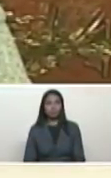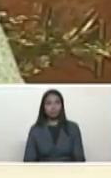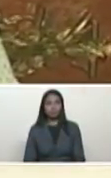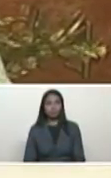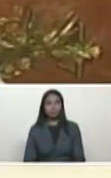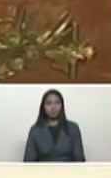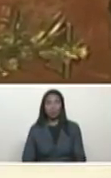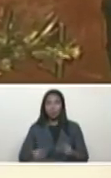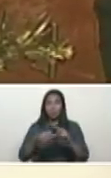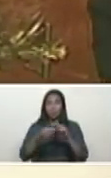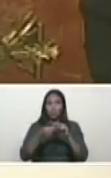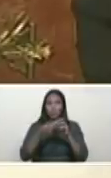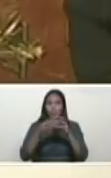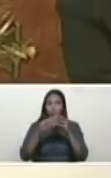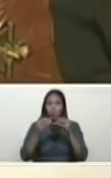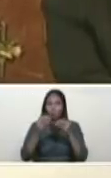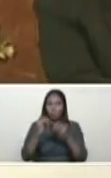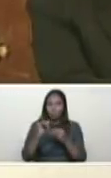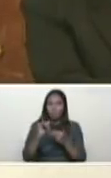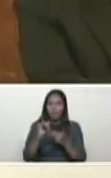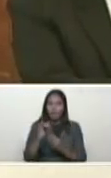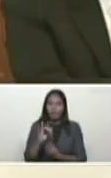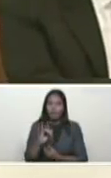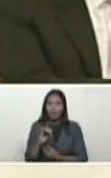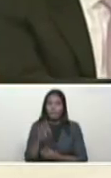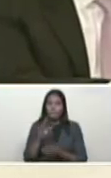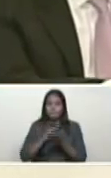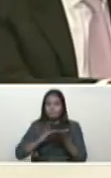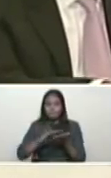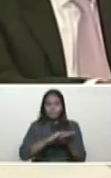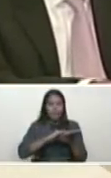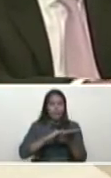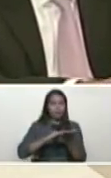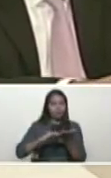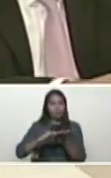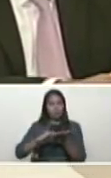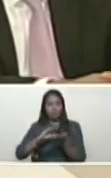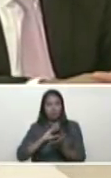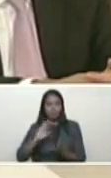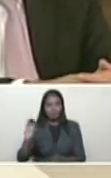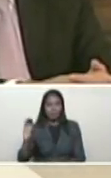la unión la cohesión para mejorar el país